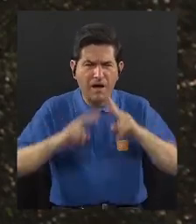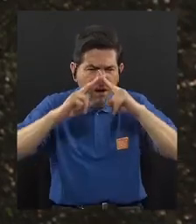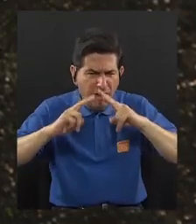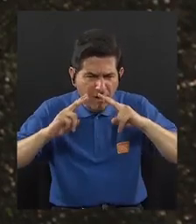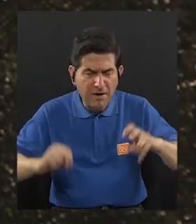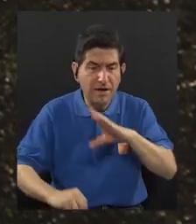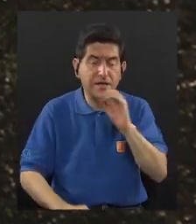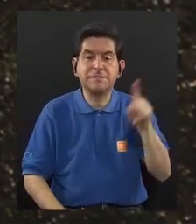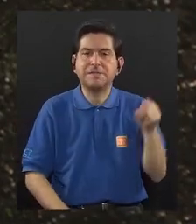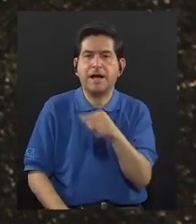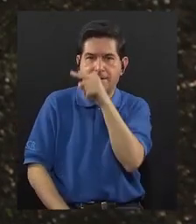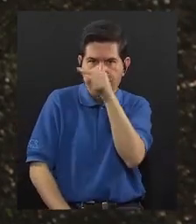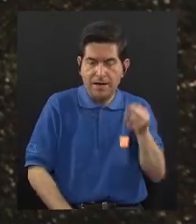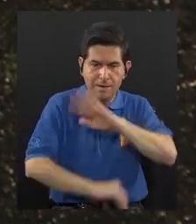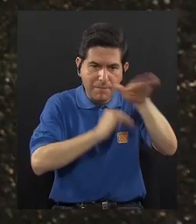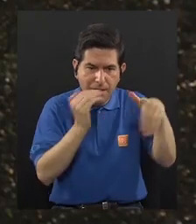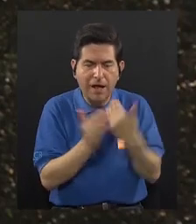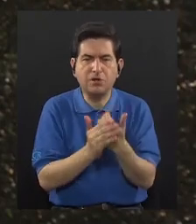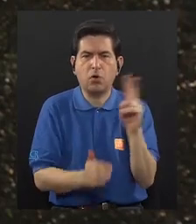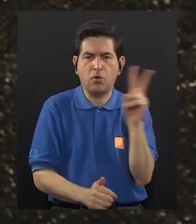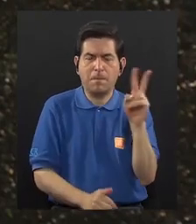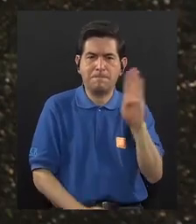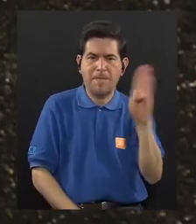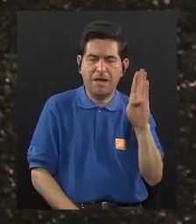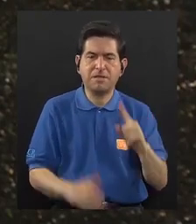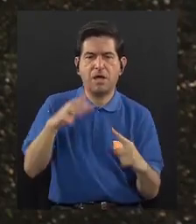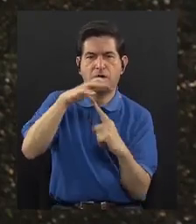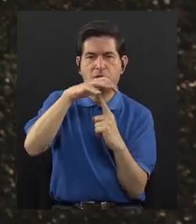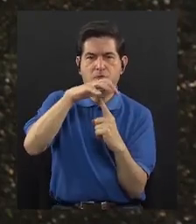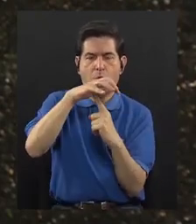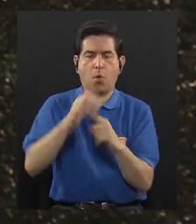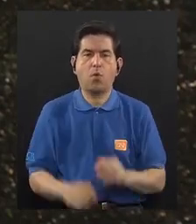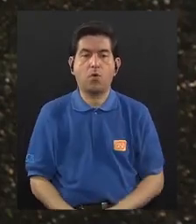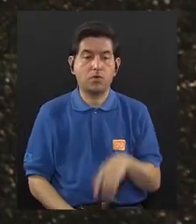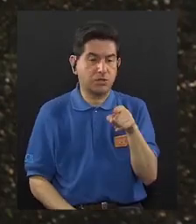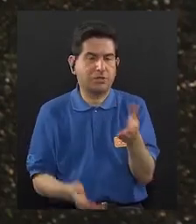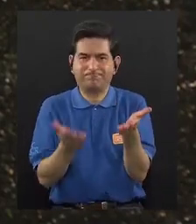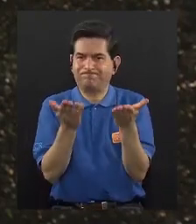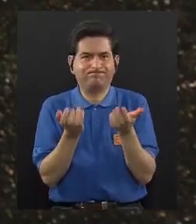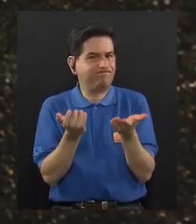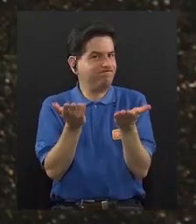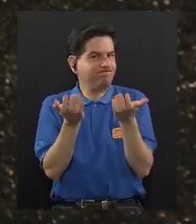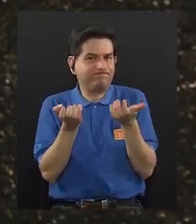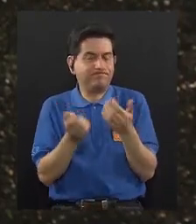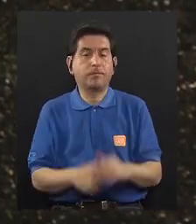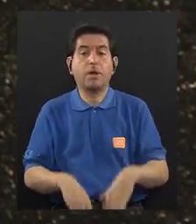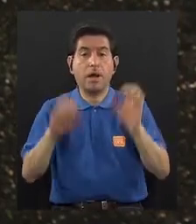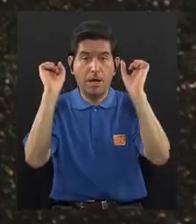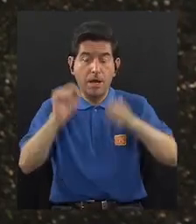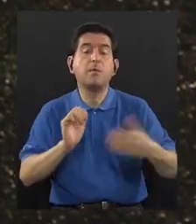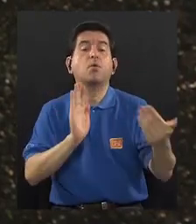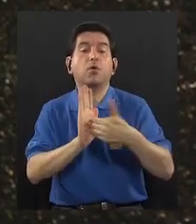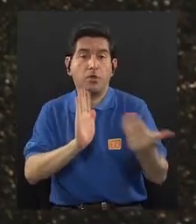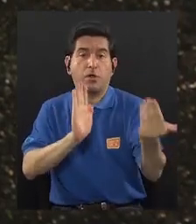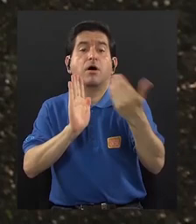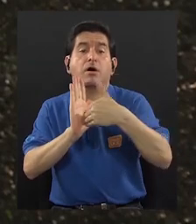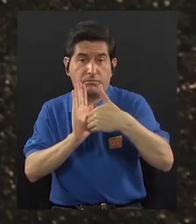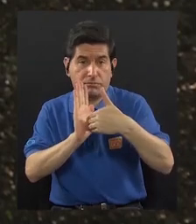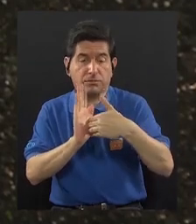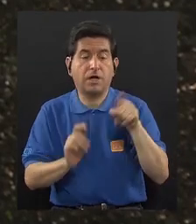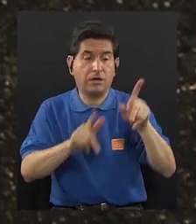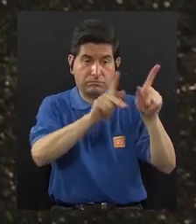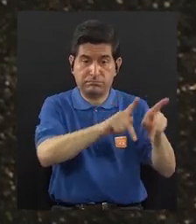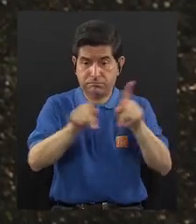tamizajes y por supuesto eliminando todos los virus bacterias y hongos que no son deseables y que puede causar perjuicio